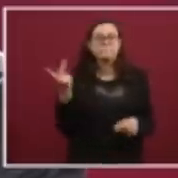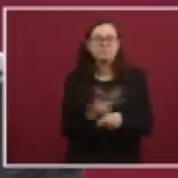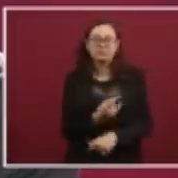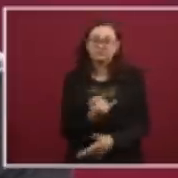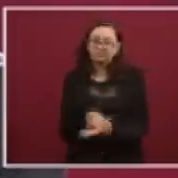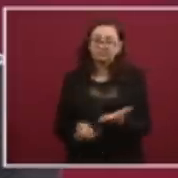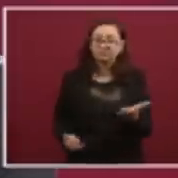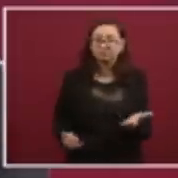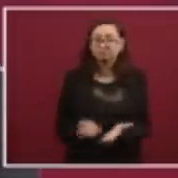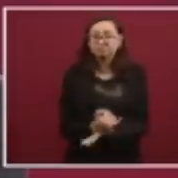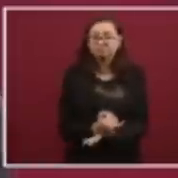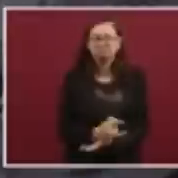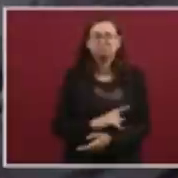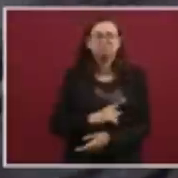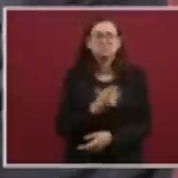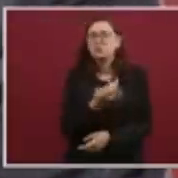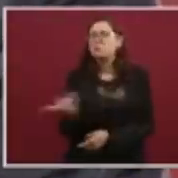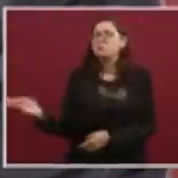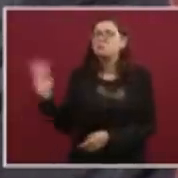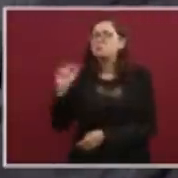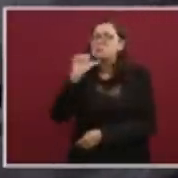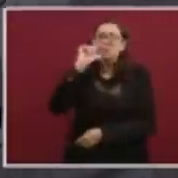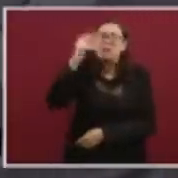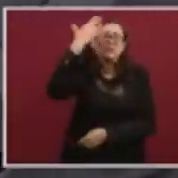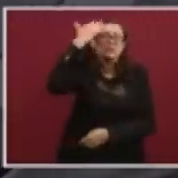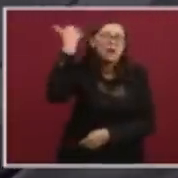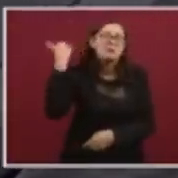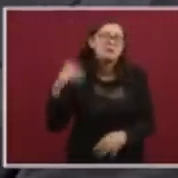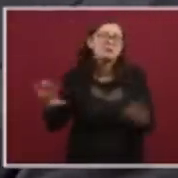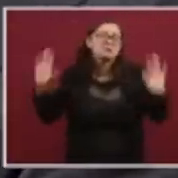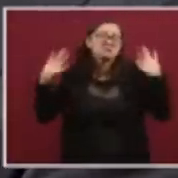se le da